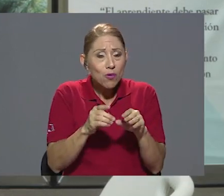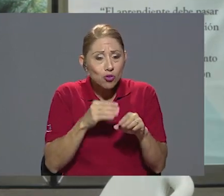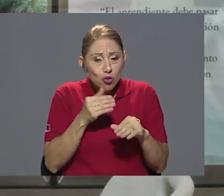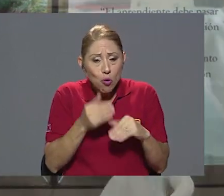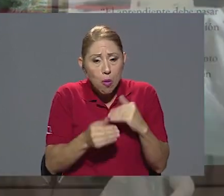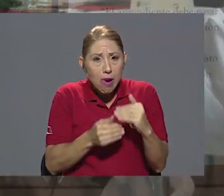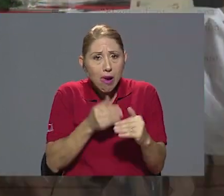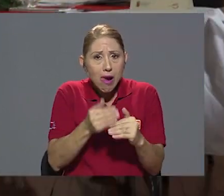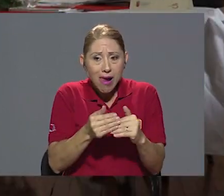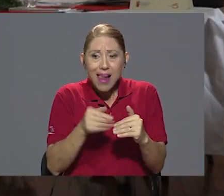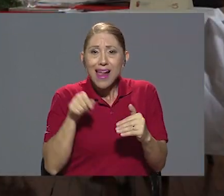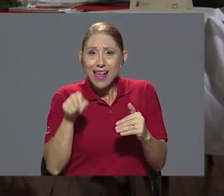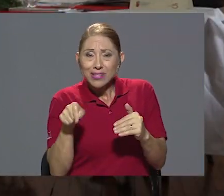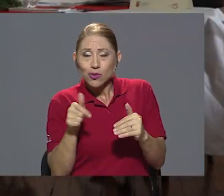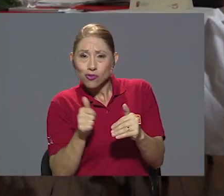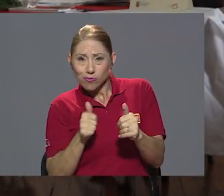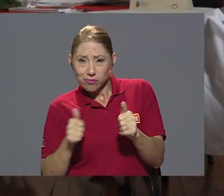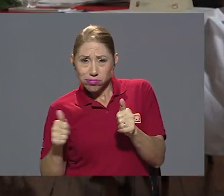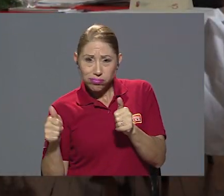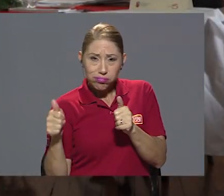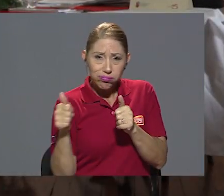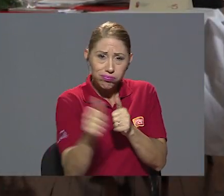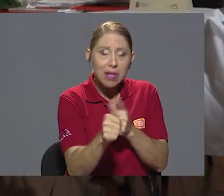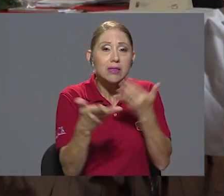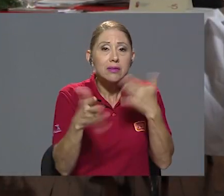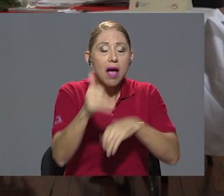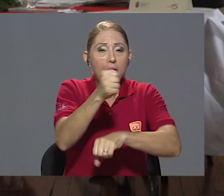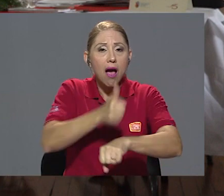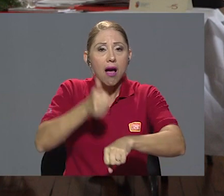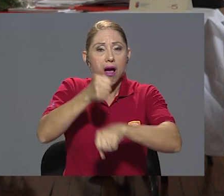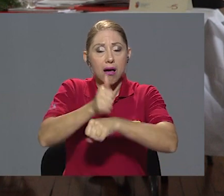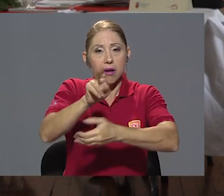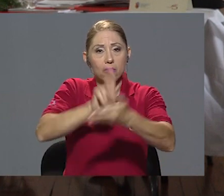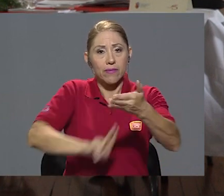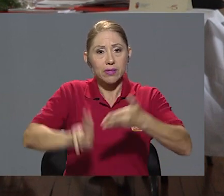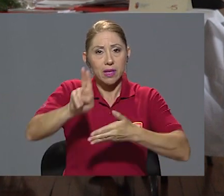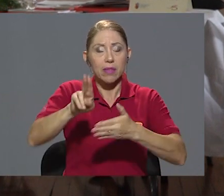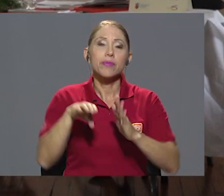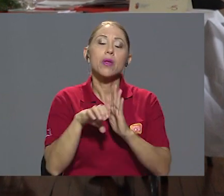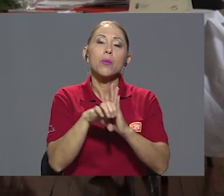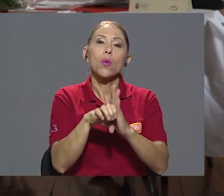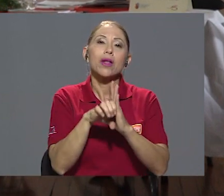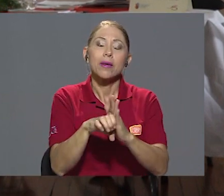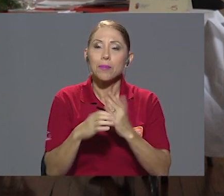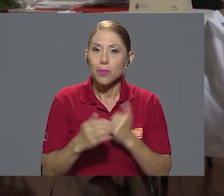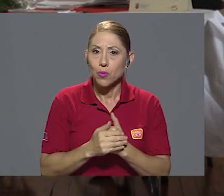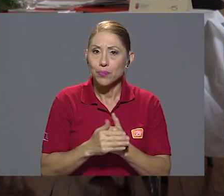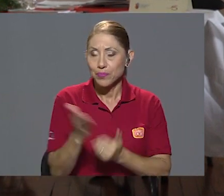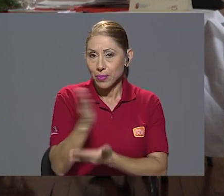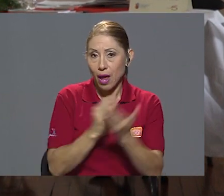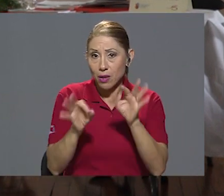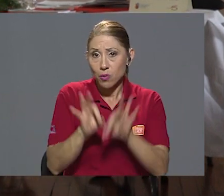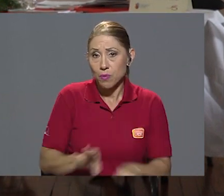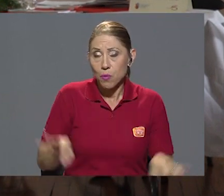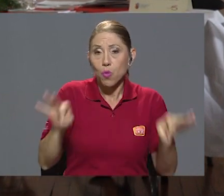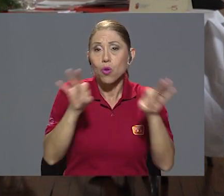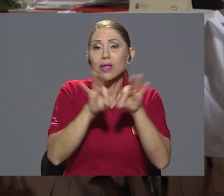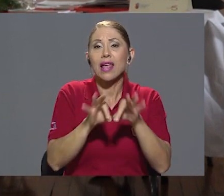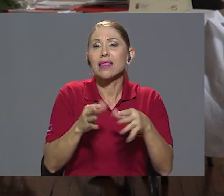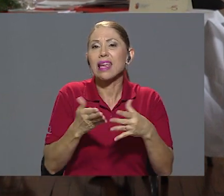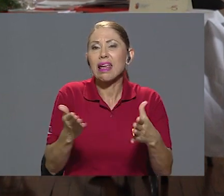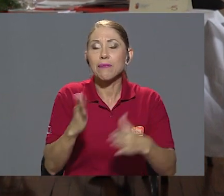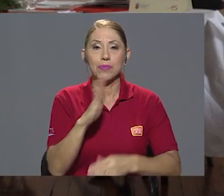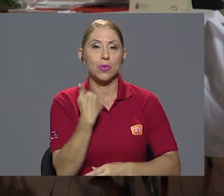que ya se están instaurando en la universidad. Por ejemplo, un aspecto importante que hay que tomar en cuenta